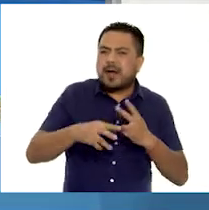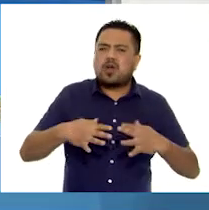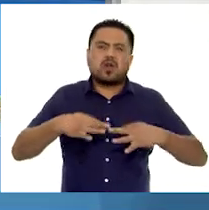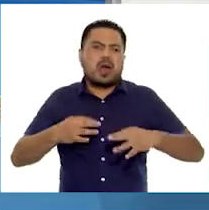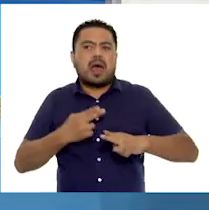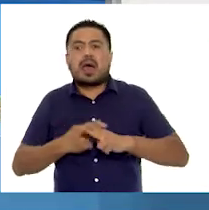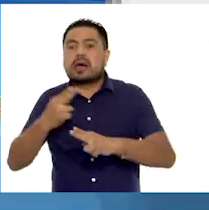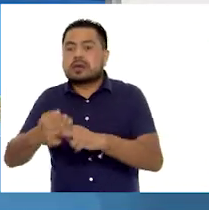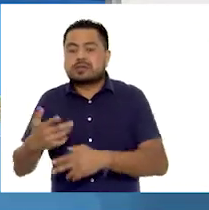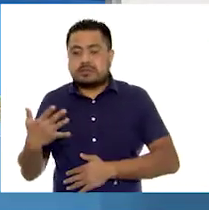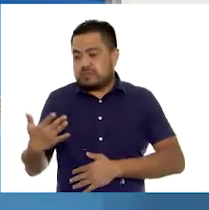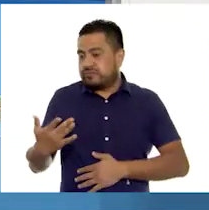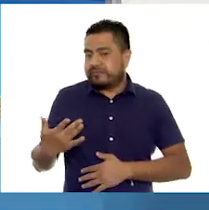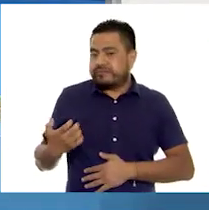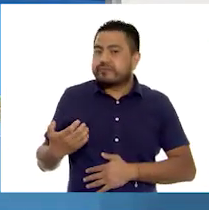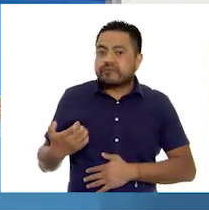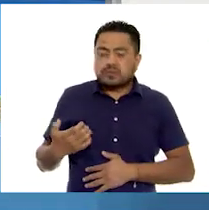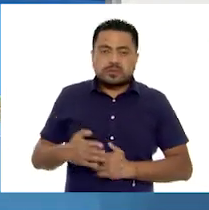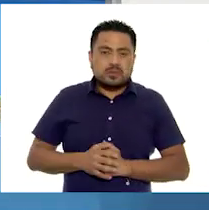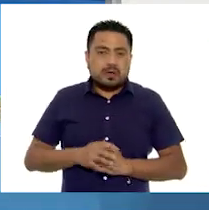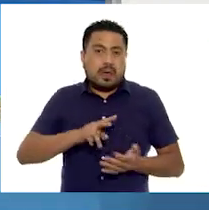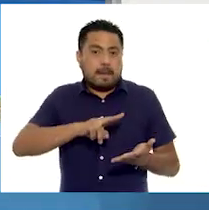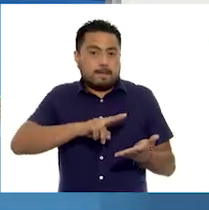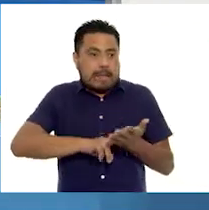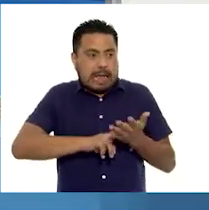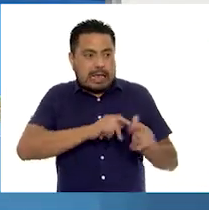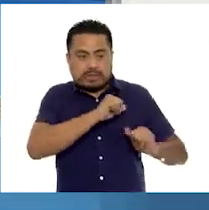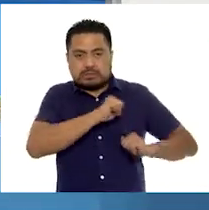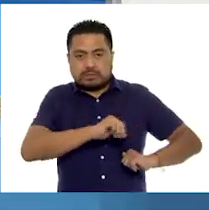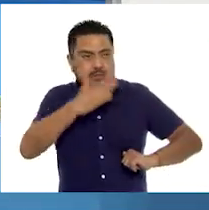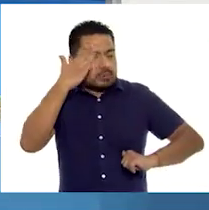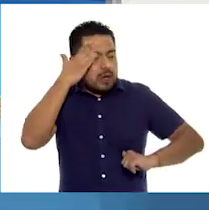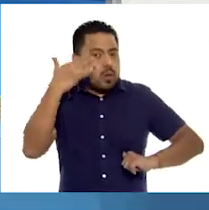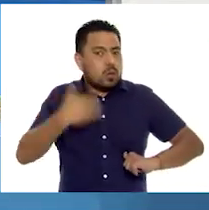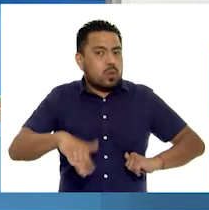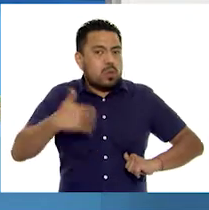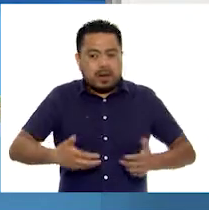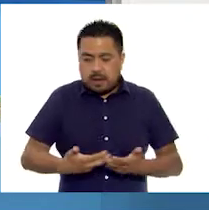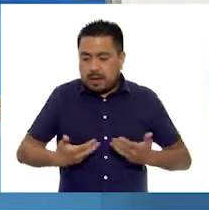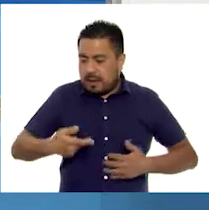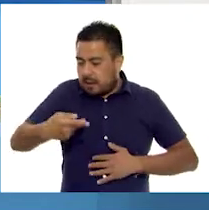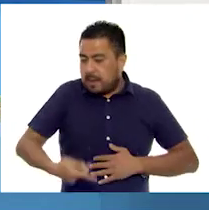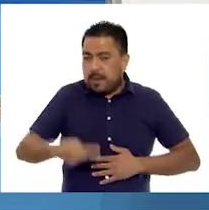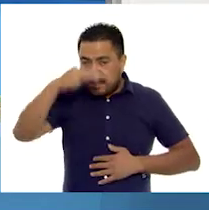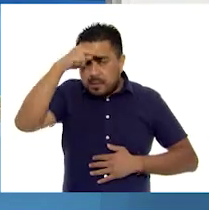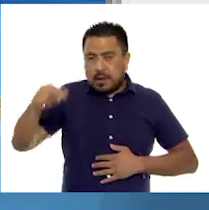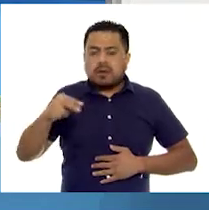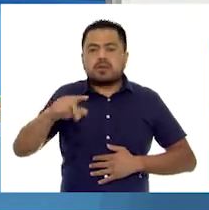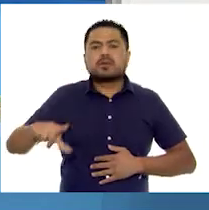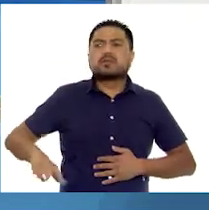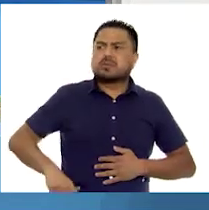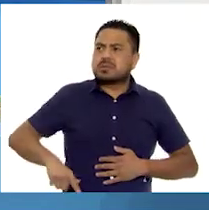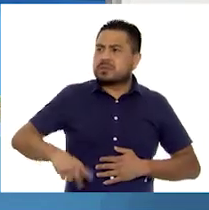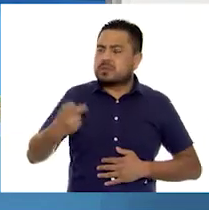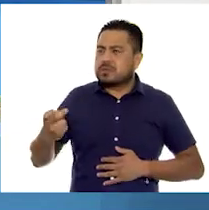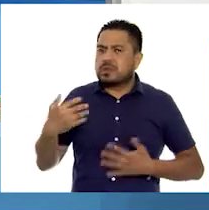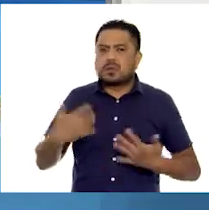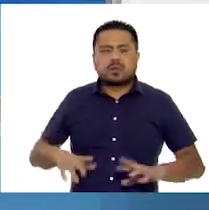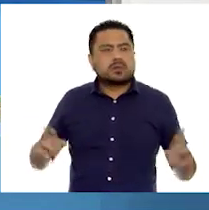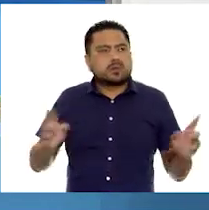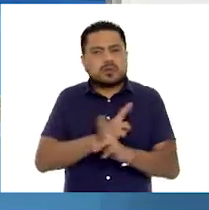y hasta armas con un recurso tan valioso inundando los subsuelos mexicanos pues para el gobierno resultaba urgente